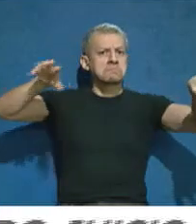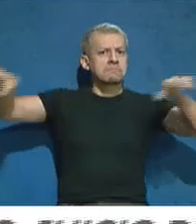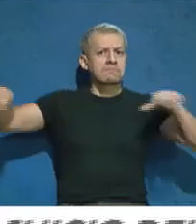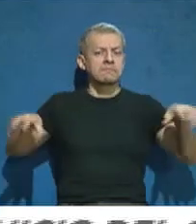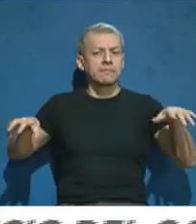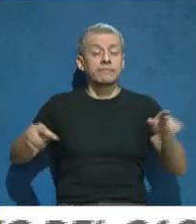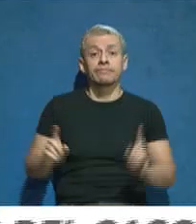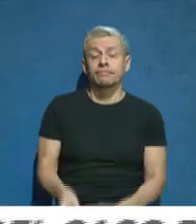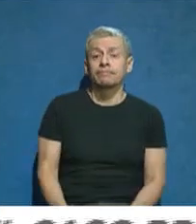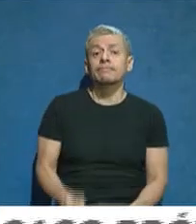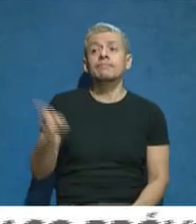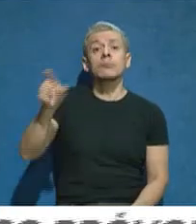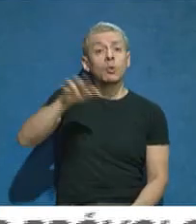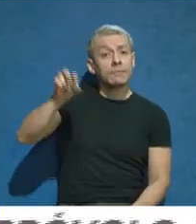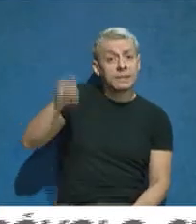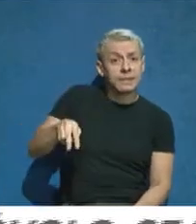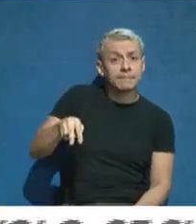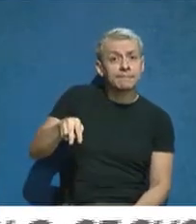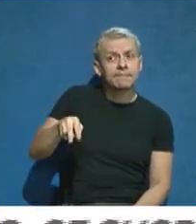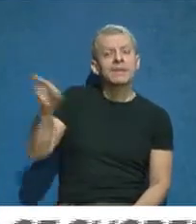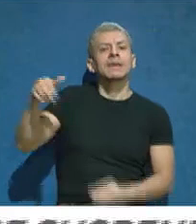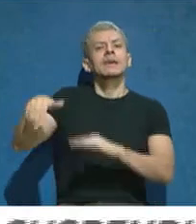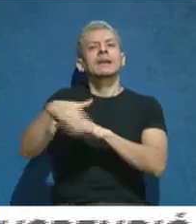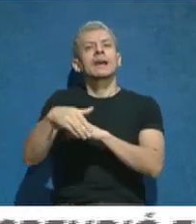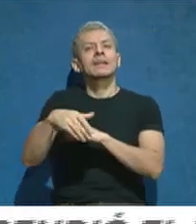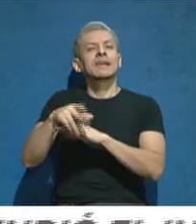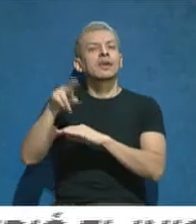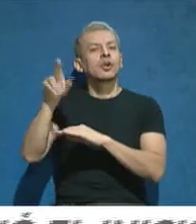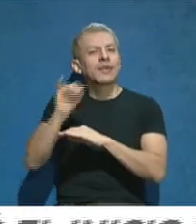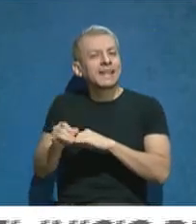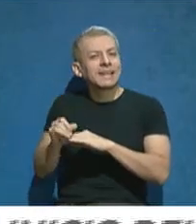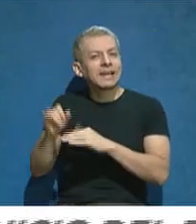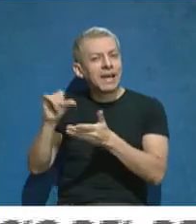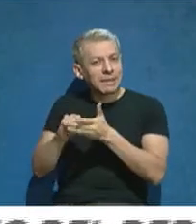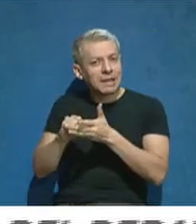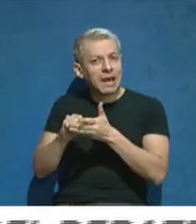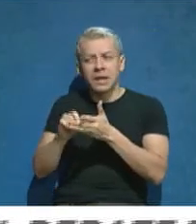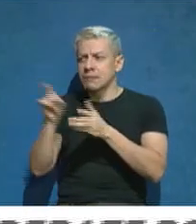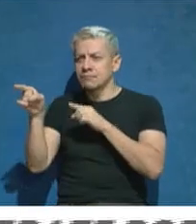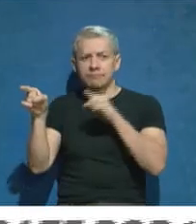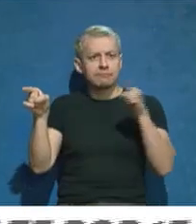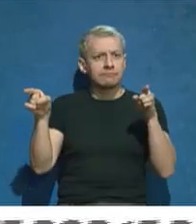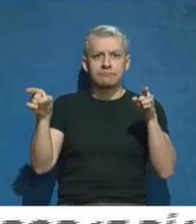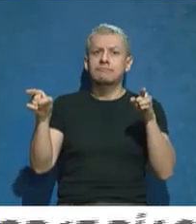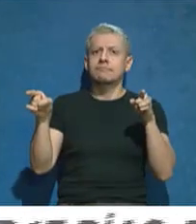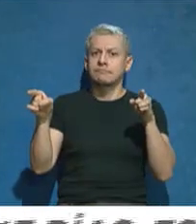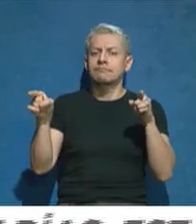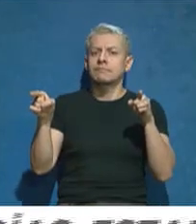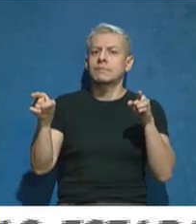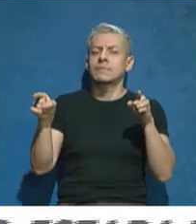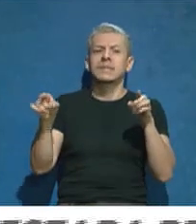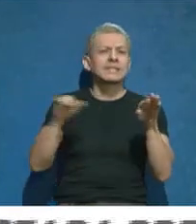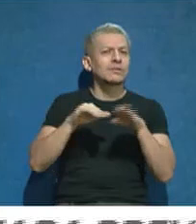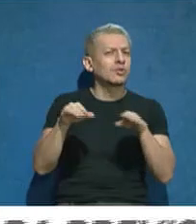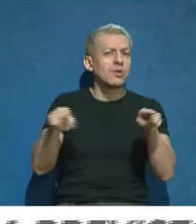hay otros dos hechos en Guaymallén, otro en la calle Rodríguez de Capital, que también se pueden unir a esta, o se los puede atribuir